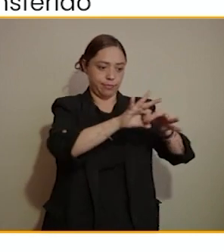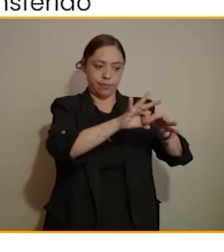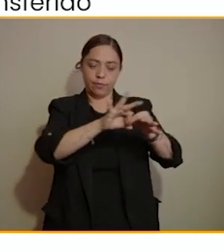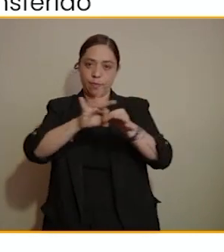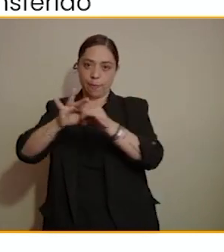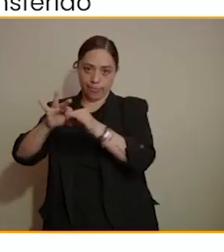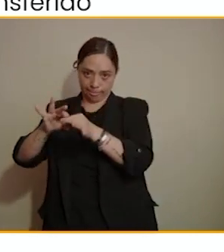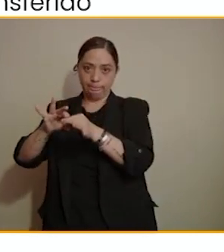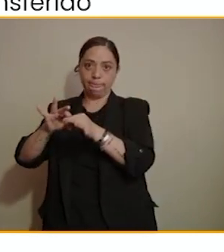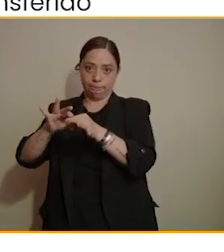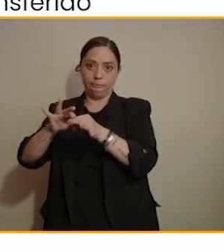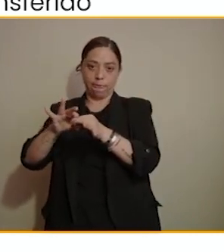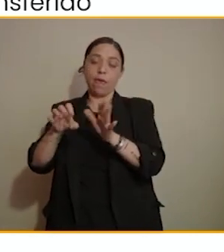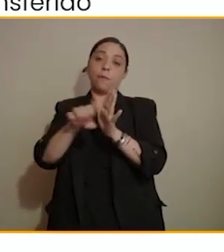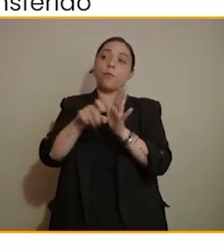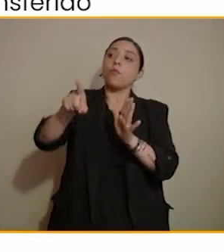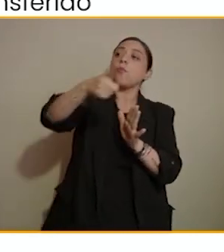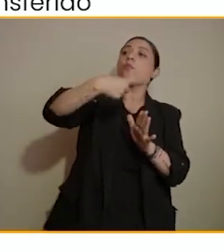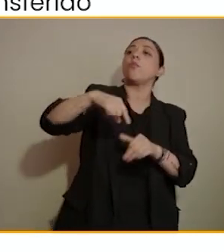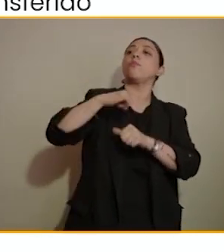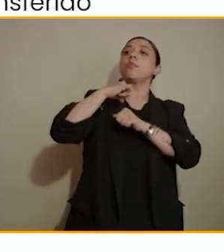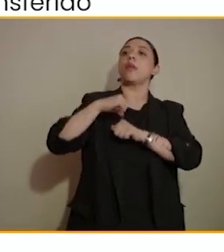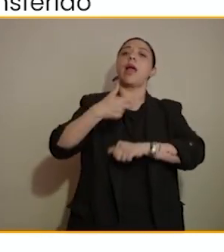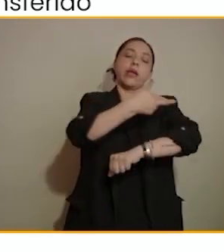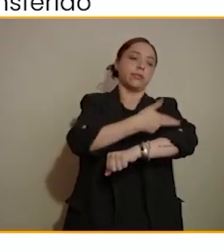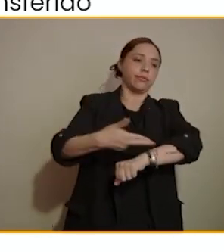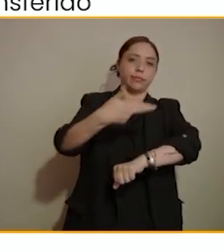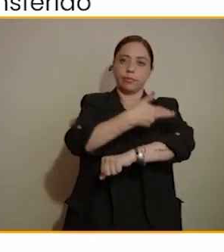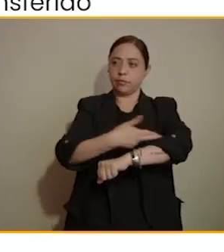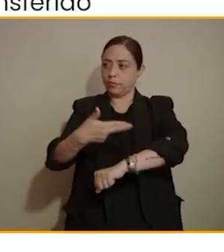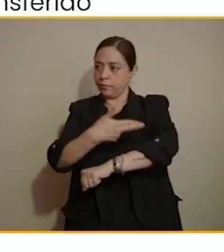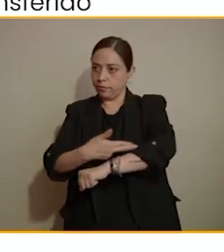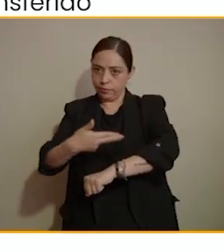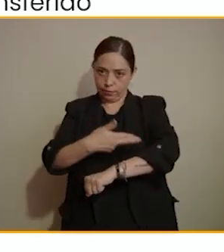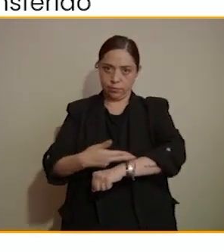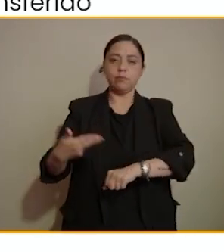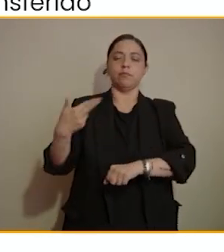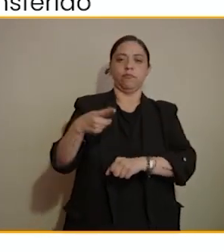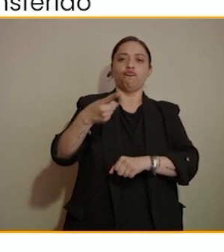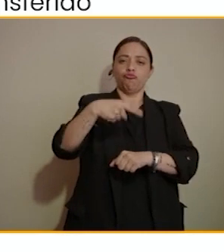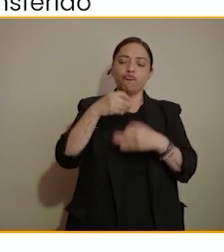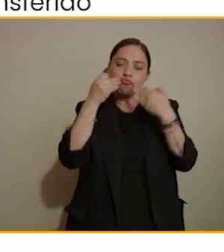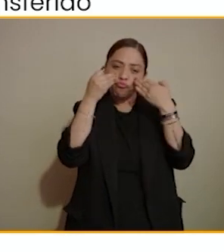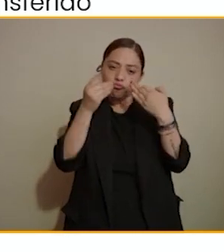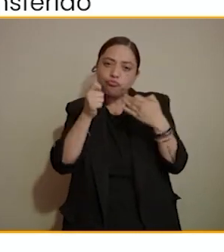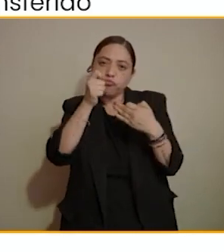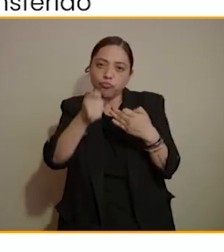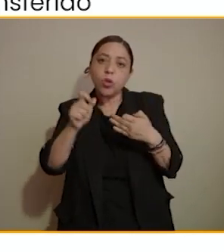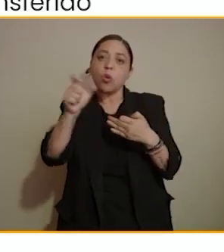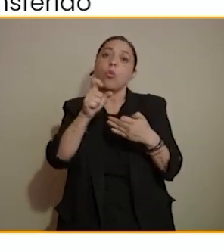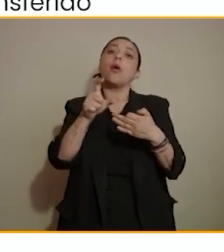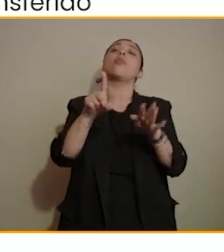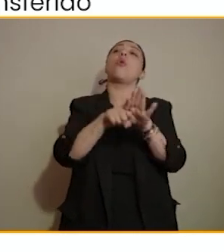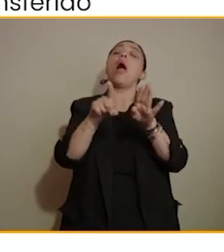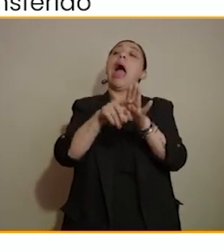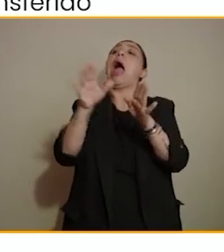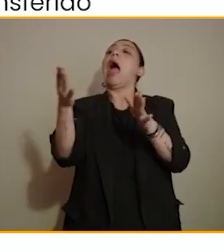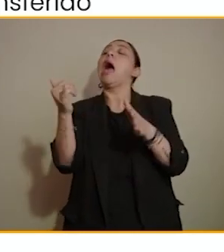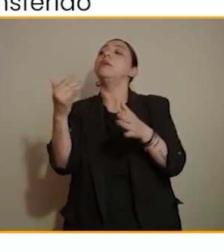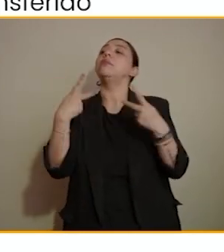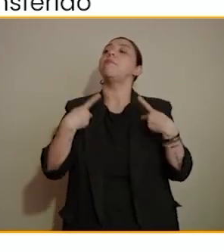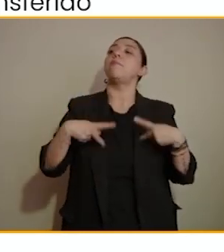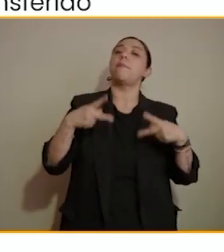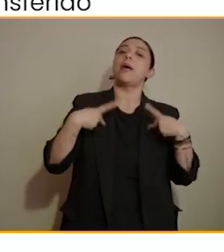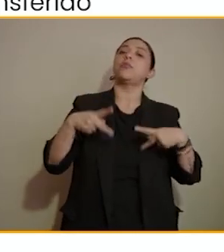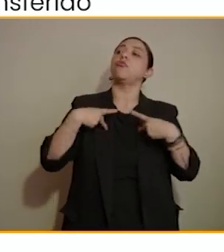ustedes que lleven la parte de logística, donde es mucho más palpable, no me van a dejar mentir, que al momento de adquirir proveedores lo que estamos buscando es que